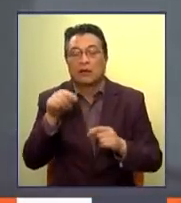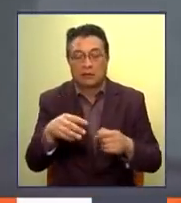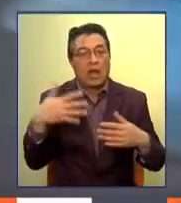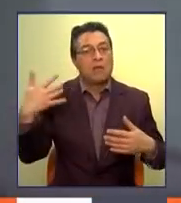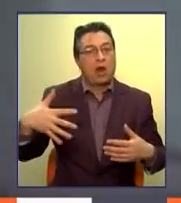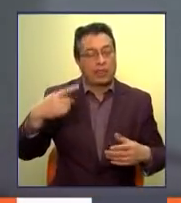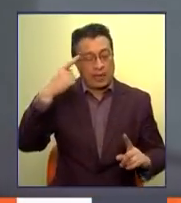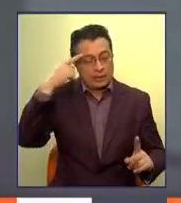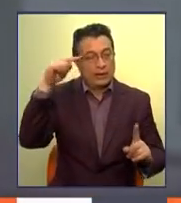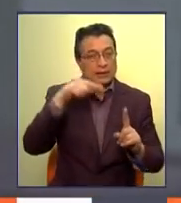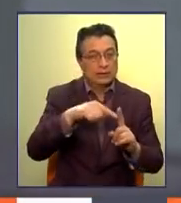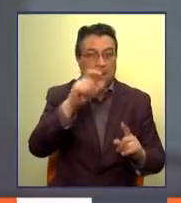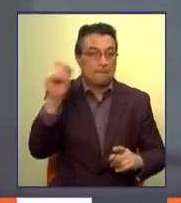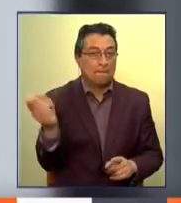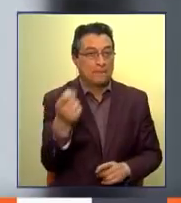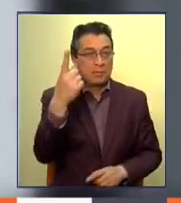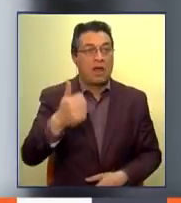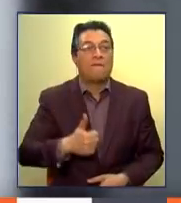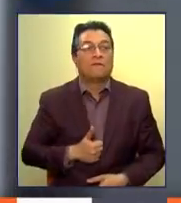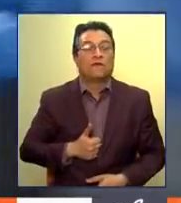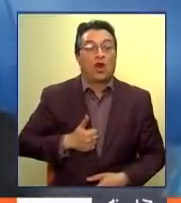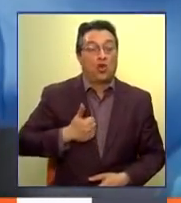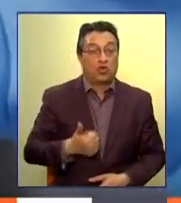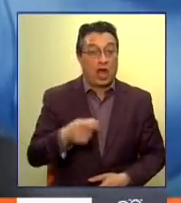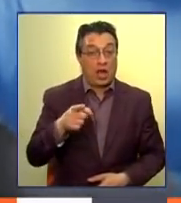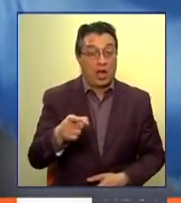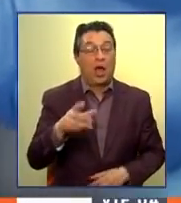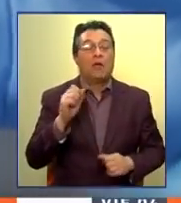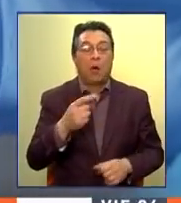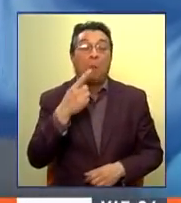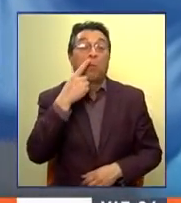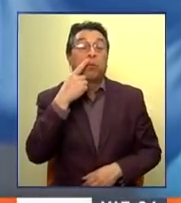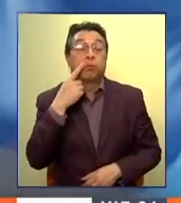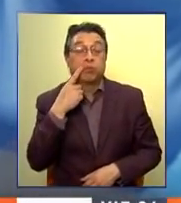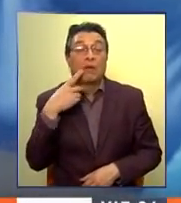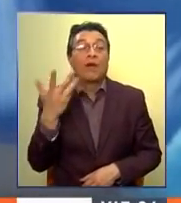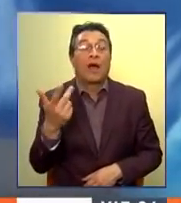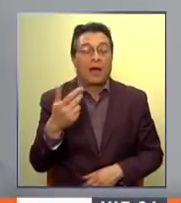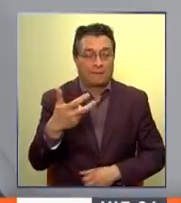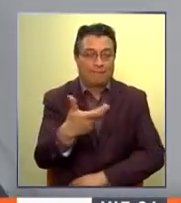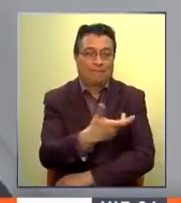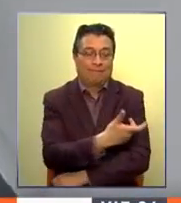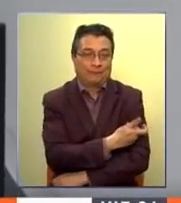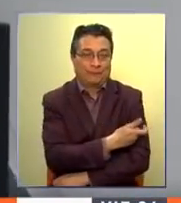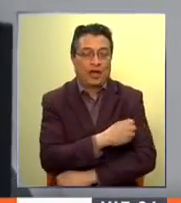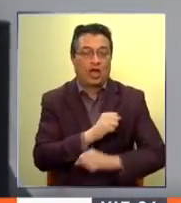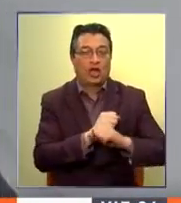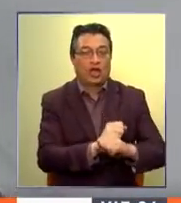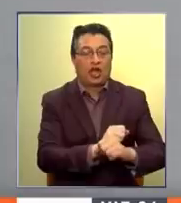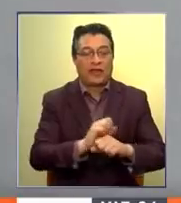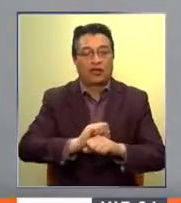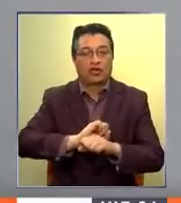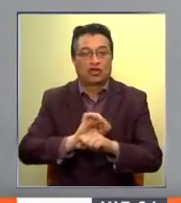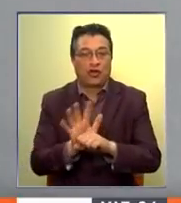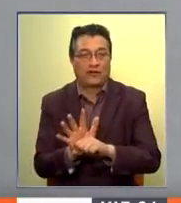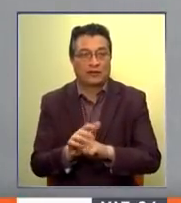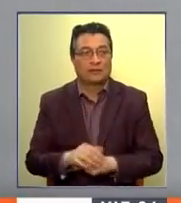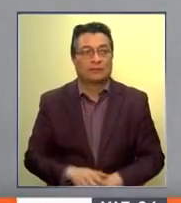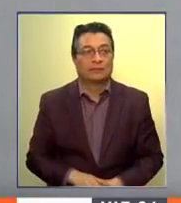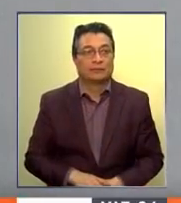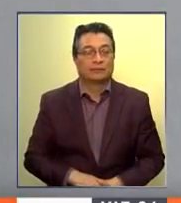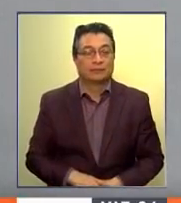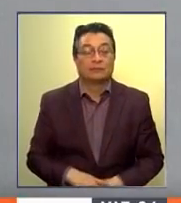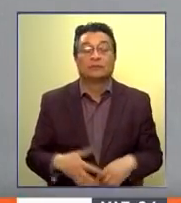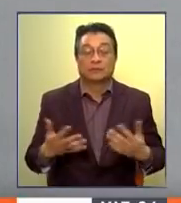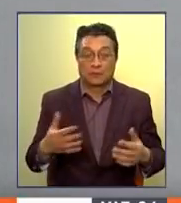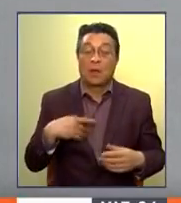misión: ser la primera voluntaria de Houston en probar la vacuna de la farmacéutica Moderna contra el COVID-19. Mi